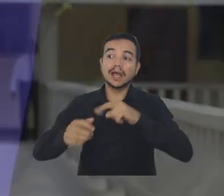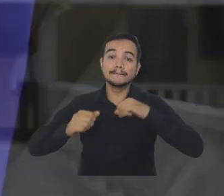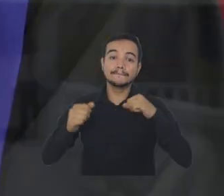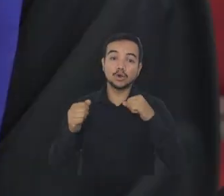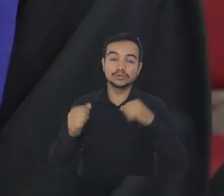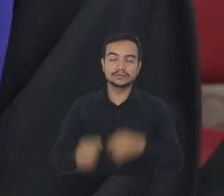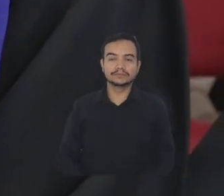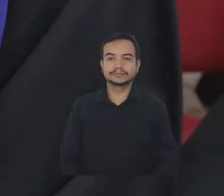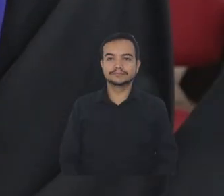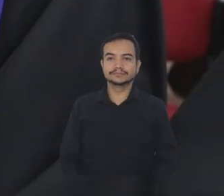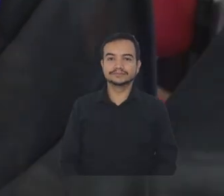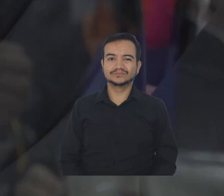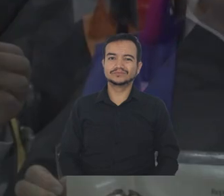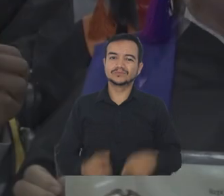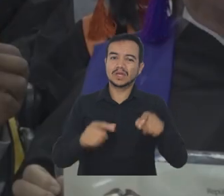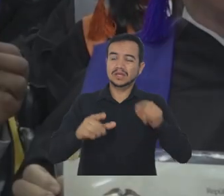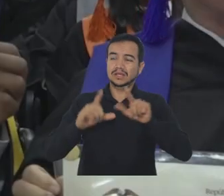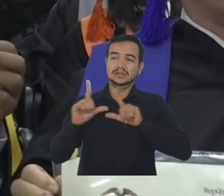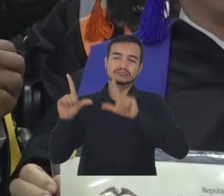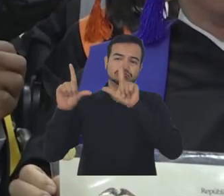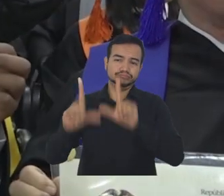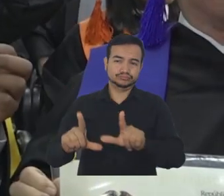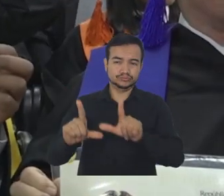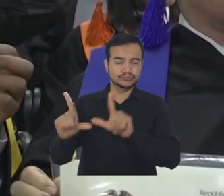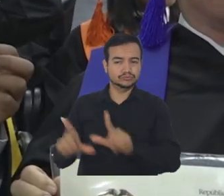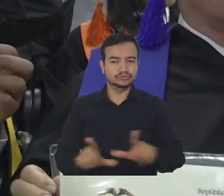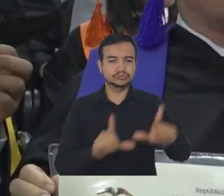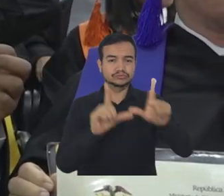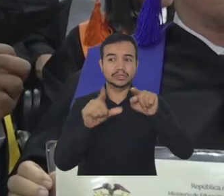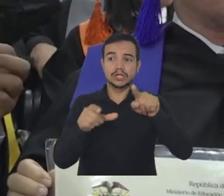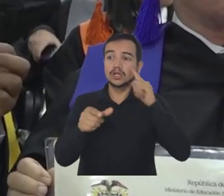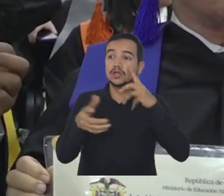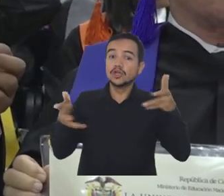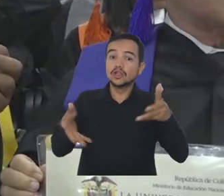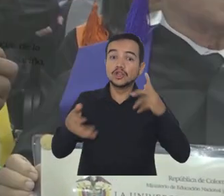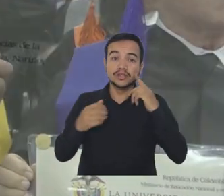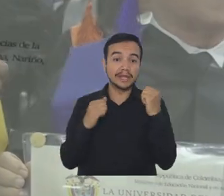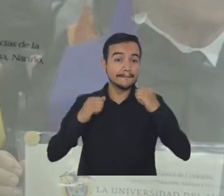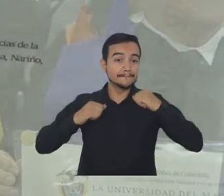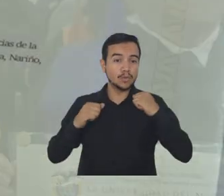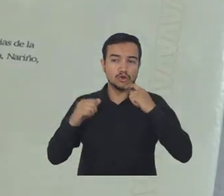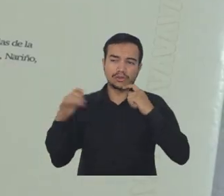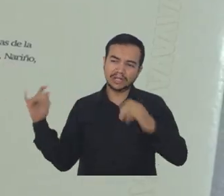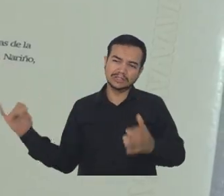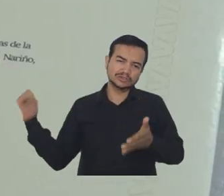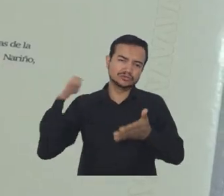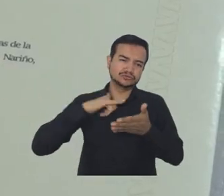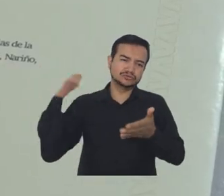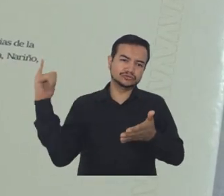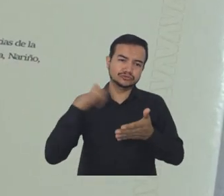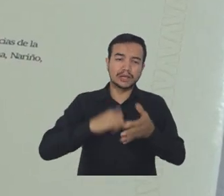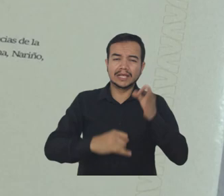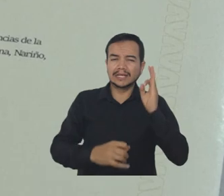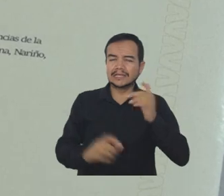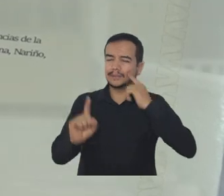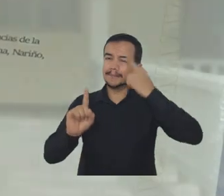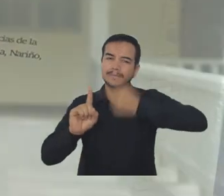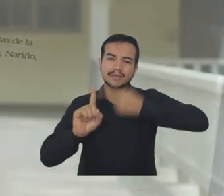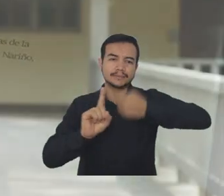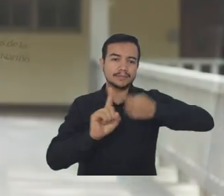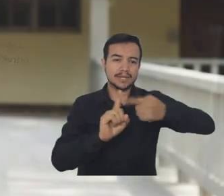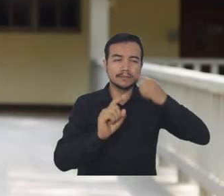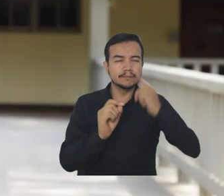en mi ciudad. Durante su tiempo de estudio posgradual viajaba cada mes desde su natal Bogotá para avanzar en su formación